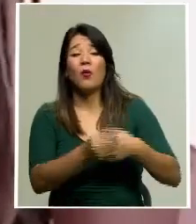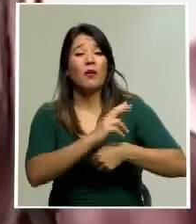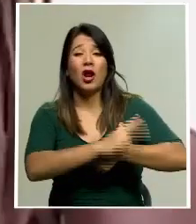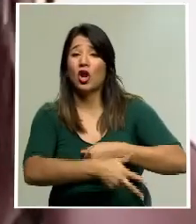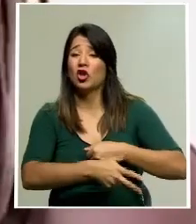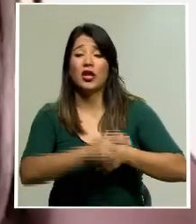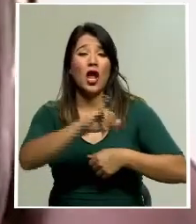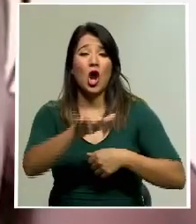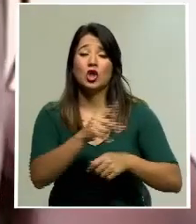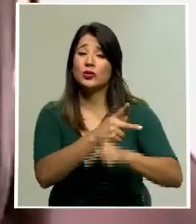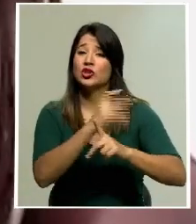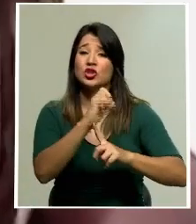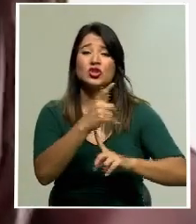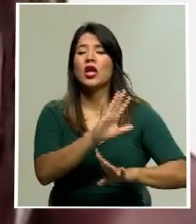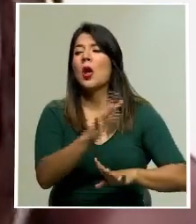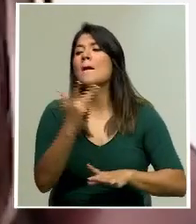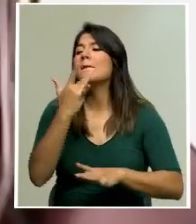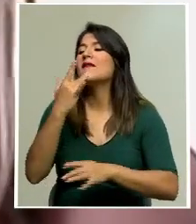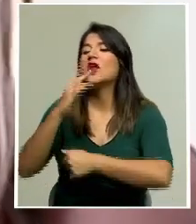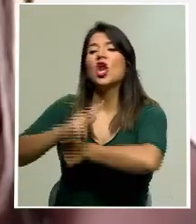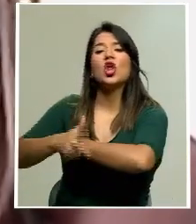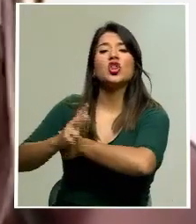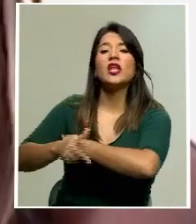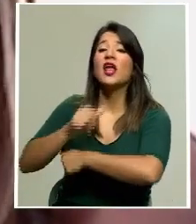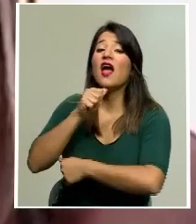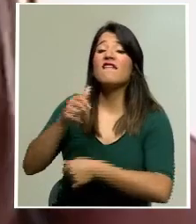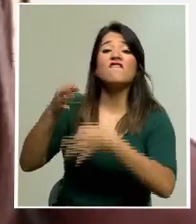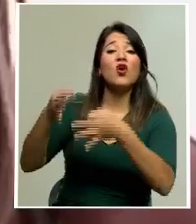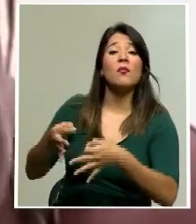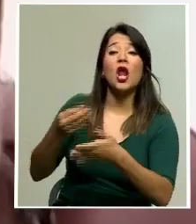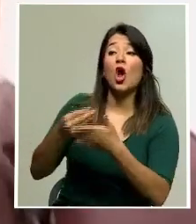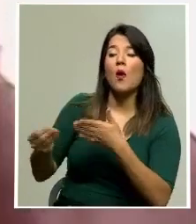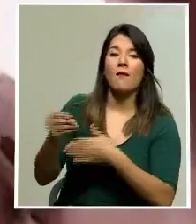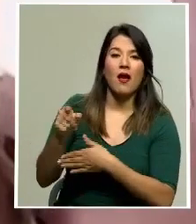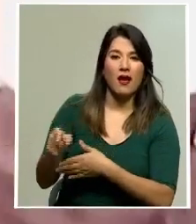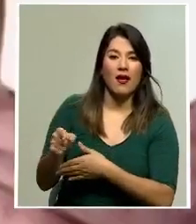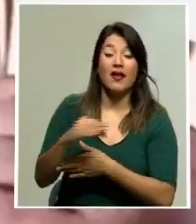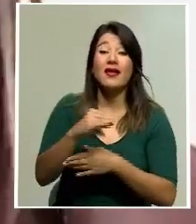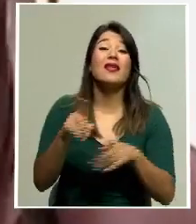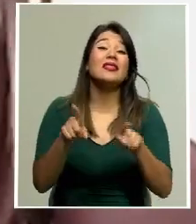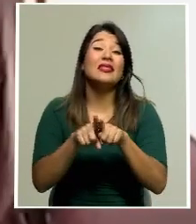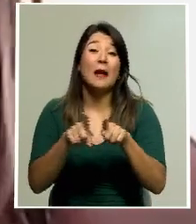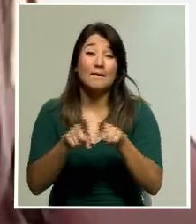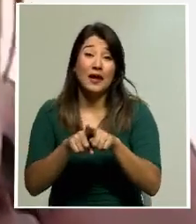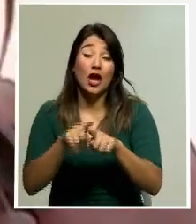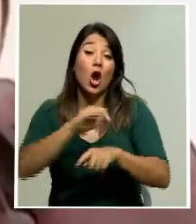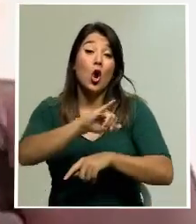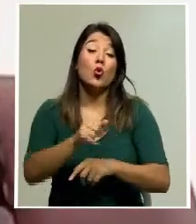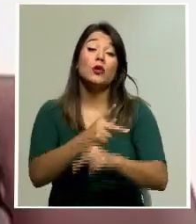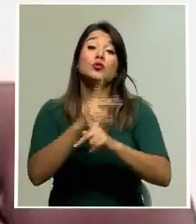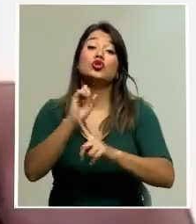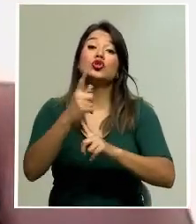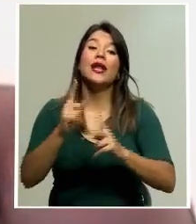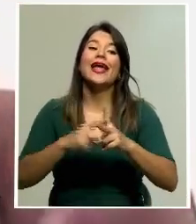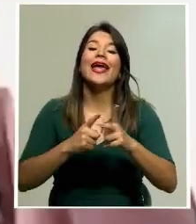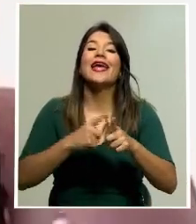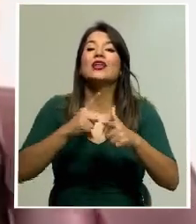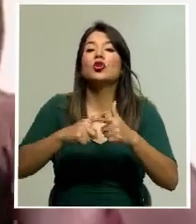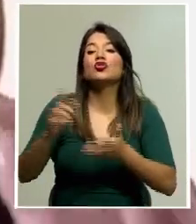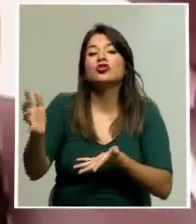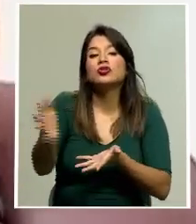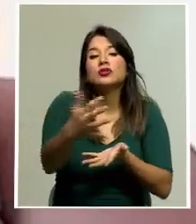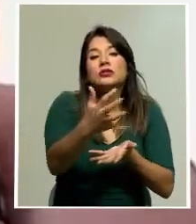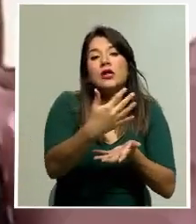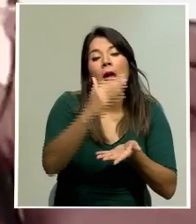en otros mecanismos de sorteos informales, y también va a fomentar a que disminuya la recaudación de la Junta de Protección Social, y por